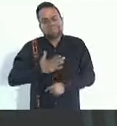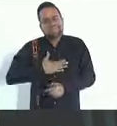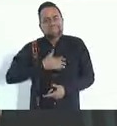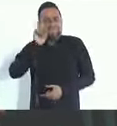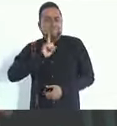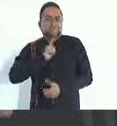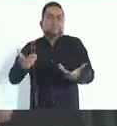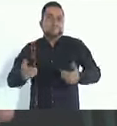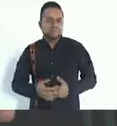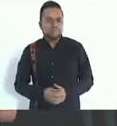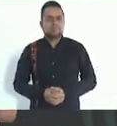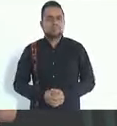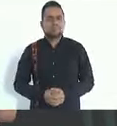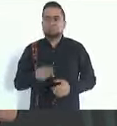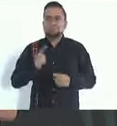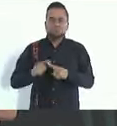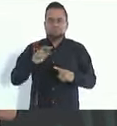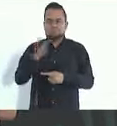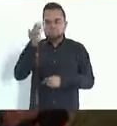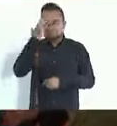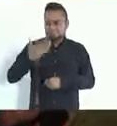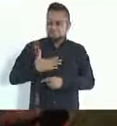¿Y quién reconoce ese trabajo?